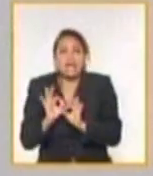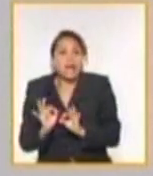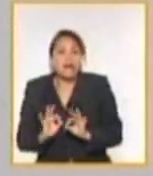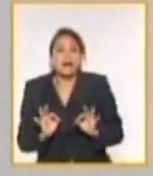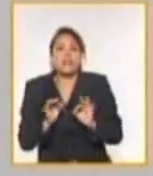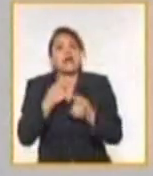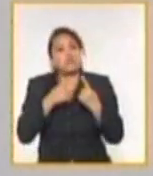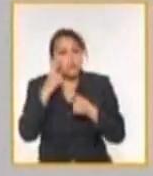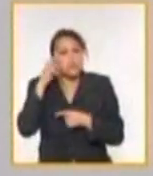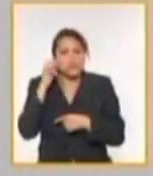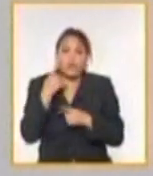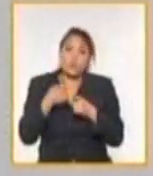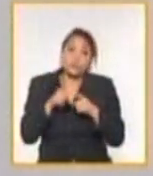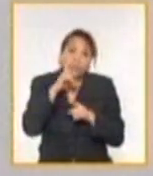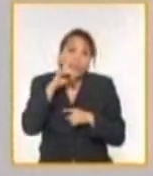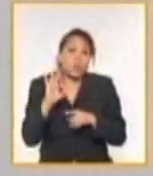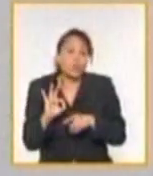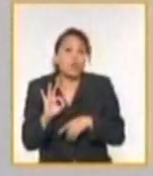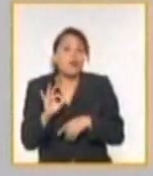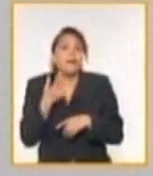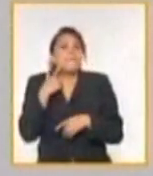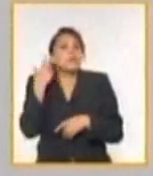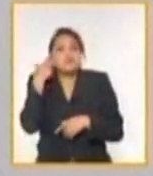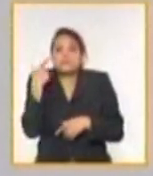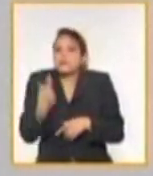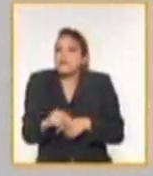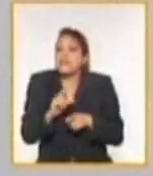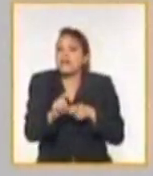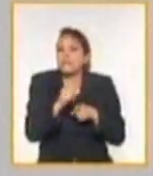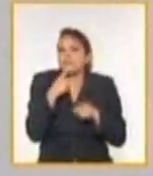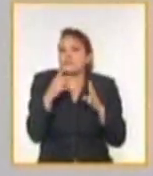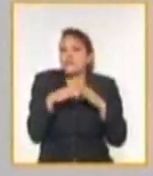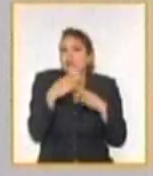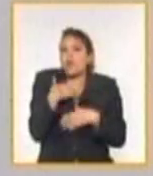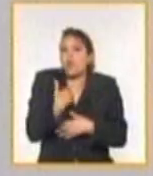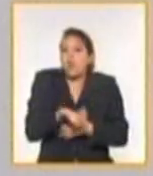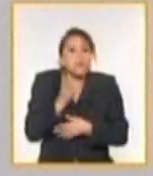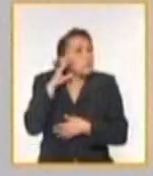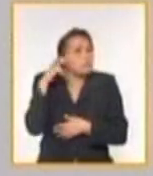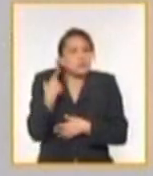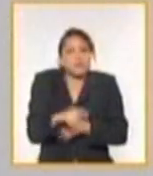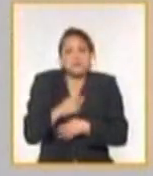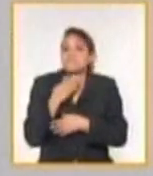sí, otros, pero no conocían cómo vivía el campesino cubano, ¿no? Y